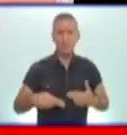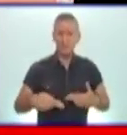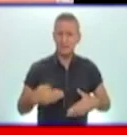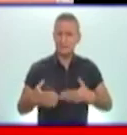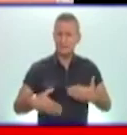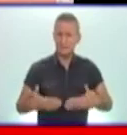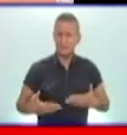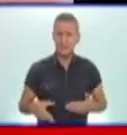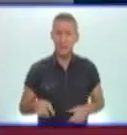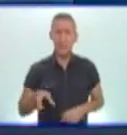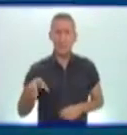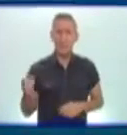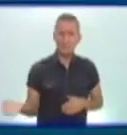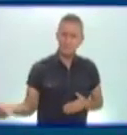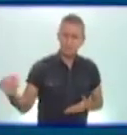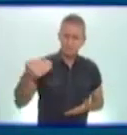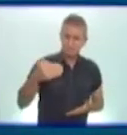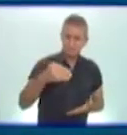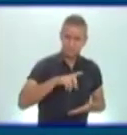texto.